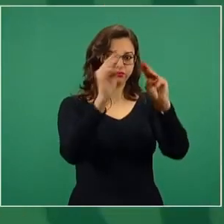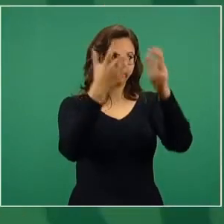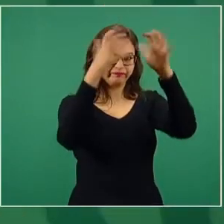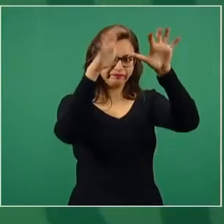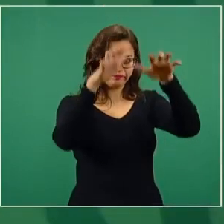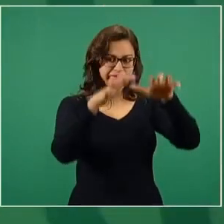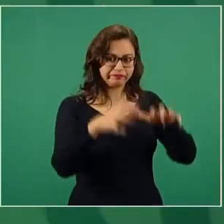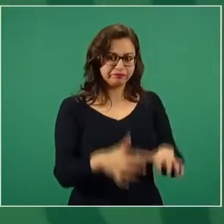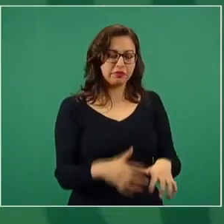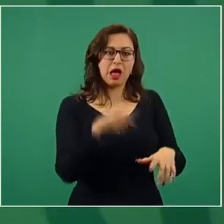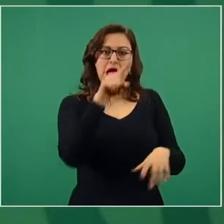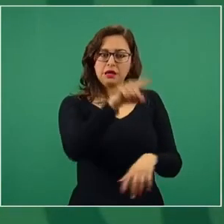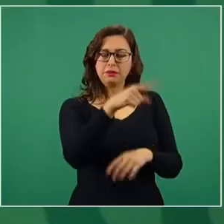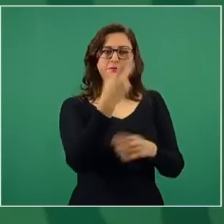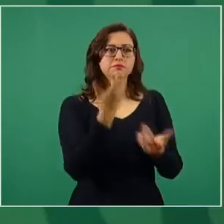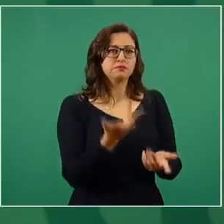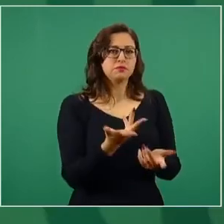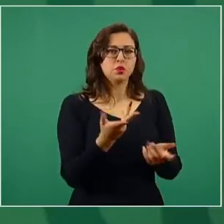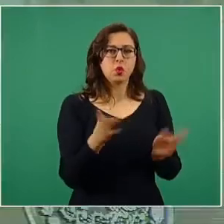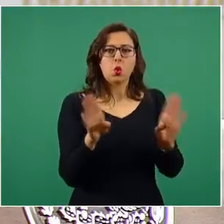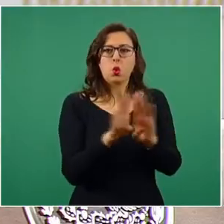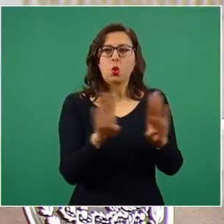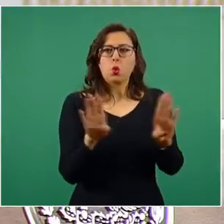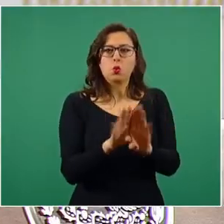donde estaba la mina